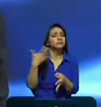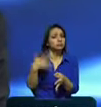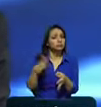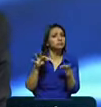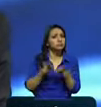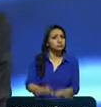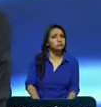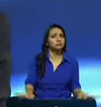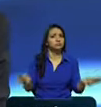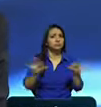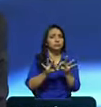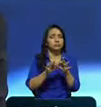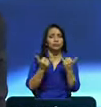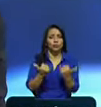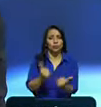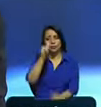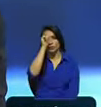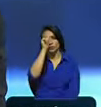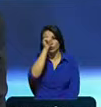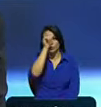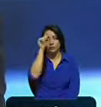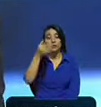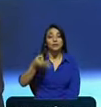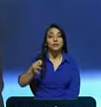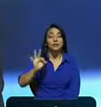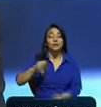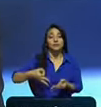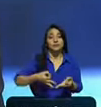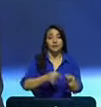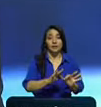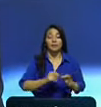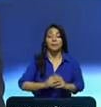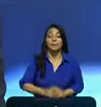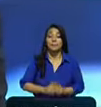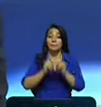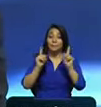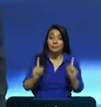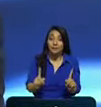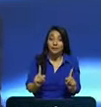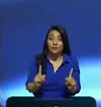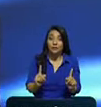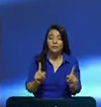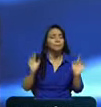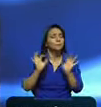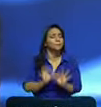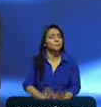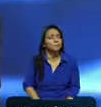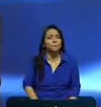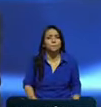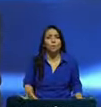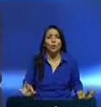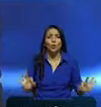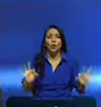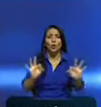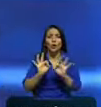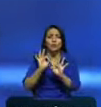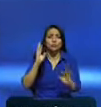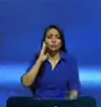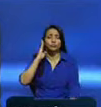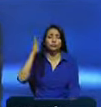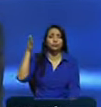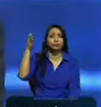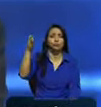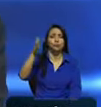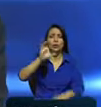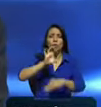importantes este domingo 19 de febrero. Sin embargo, es fundamental mirar a futuro el